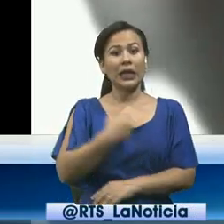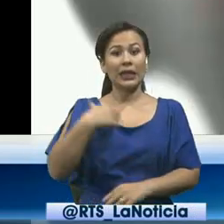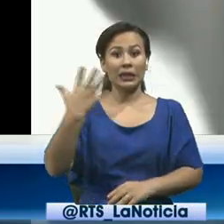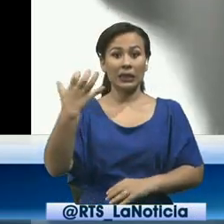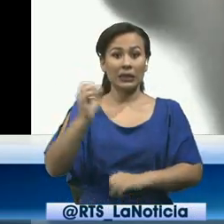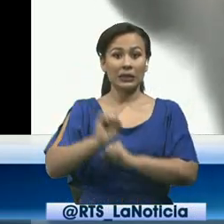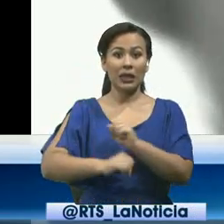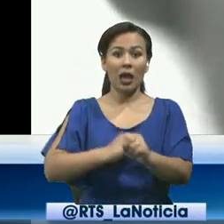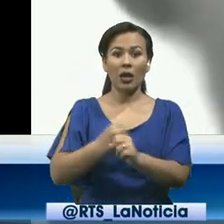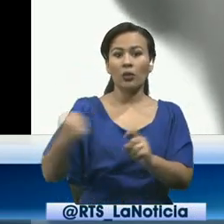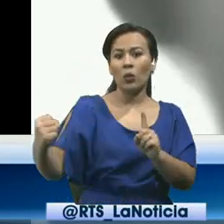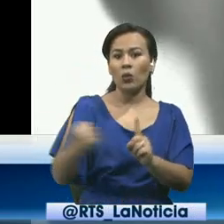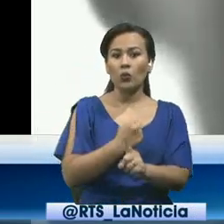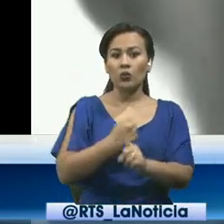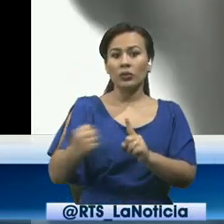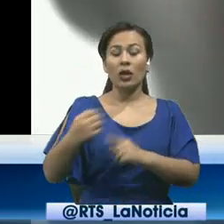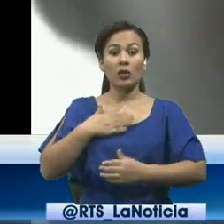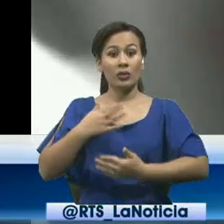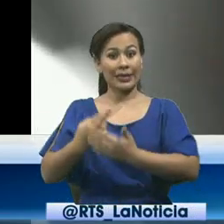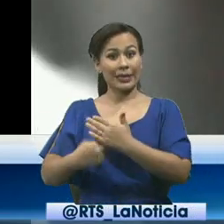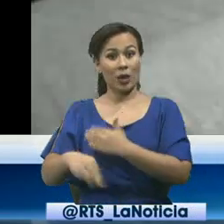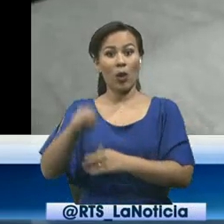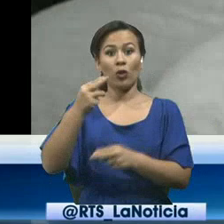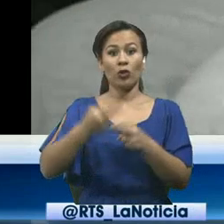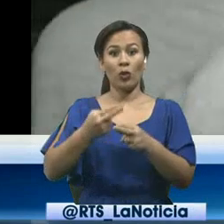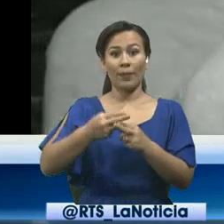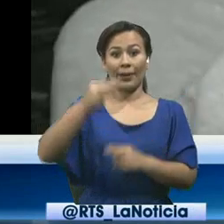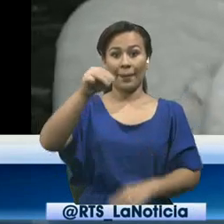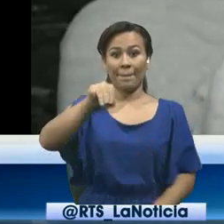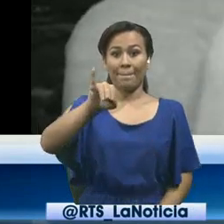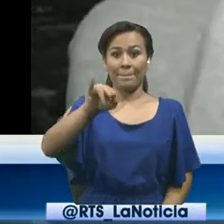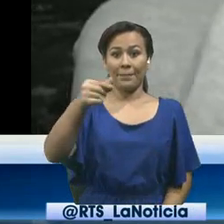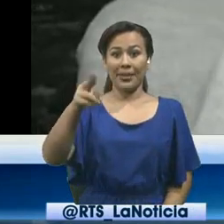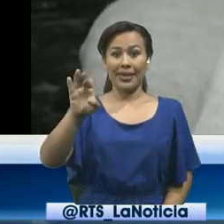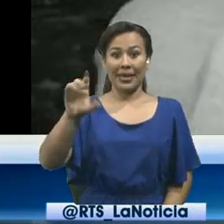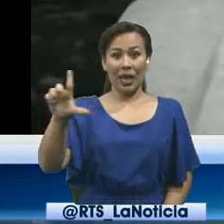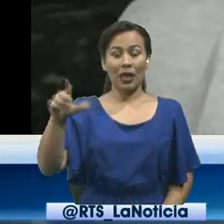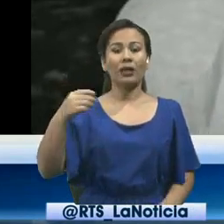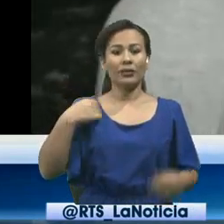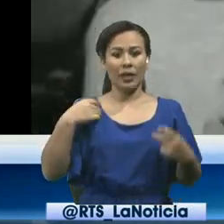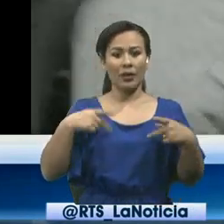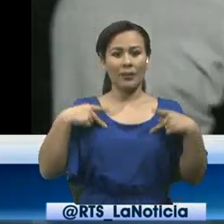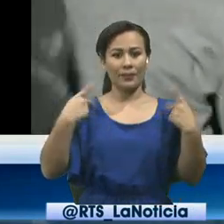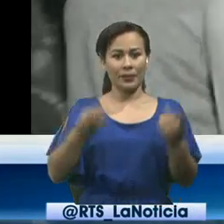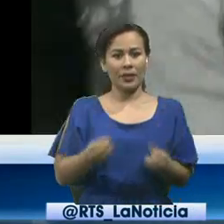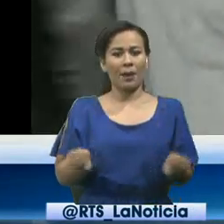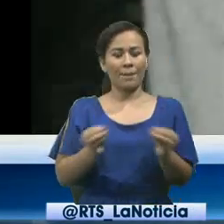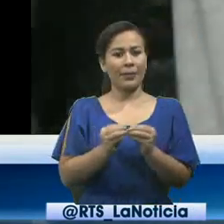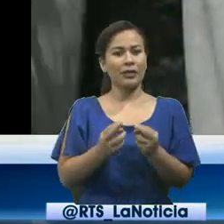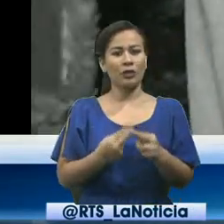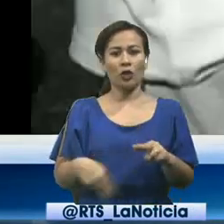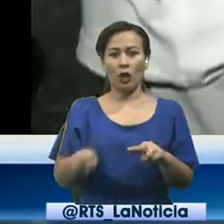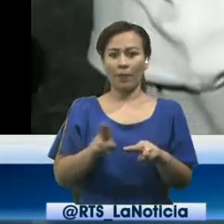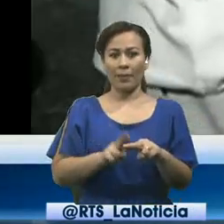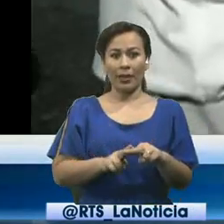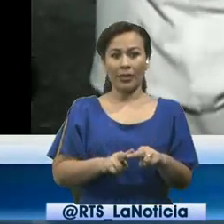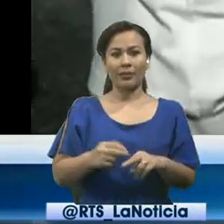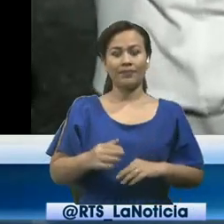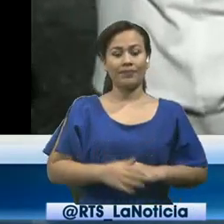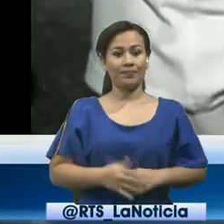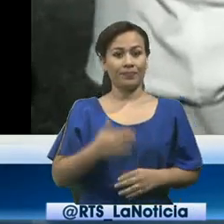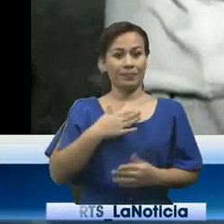por tratar de que Miguelito, el mayor de sus tres hijos, lleve una vida lo más normal posible. Él